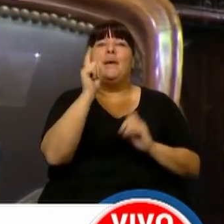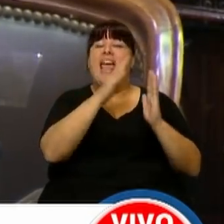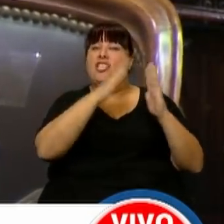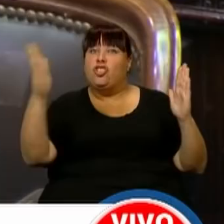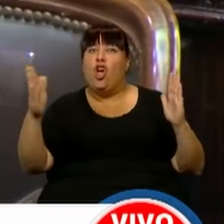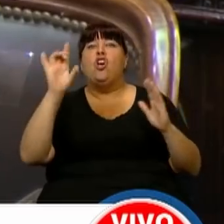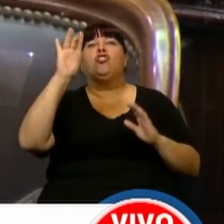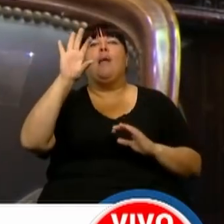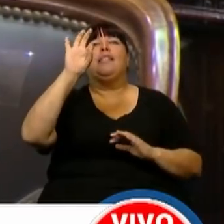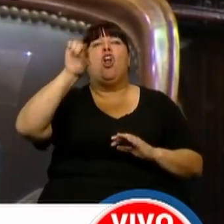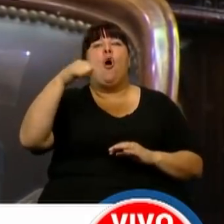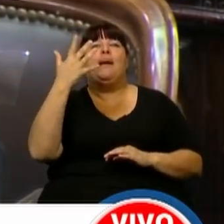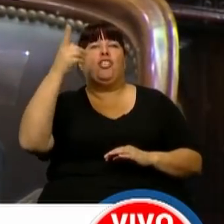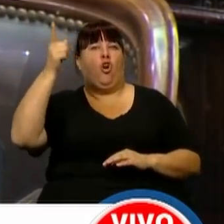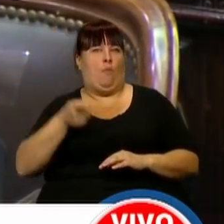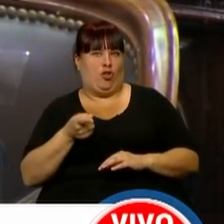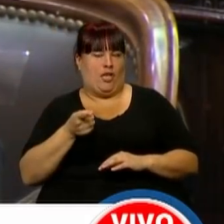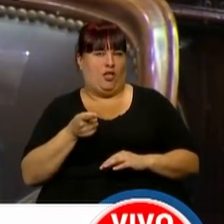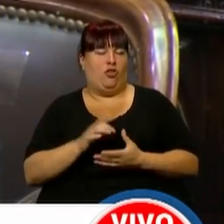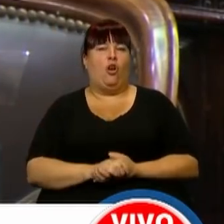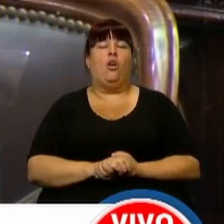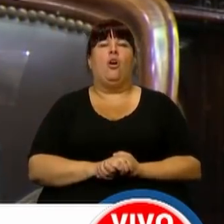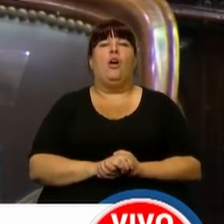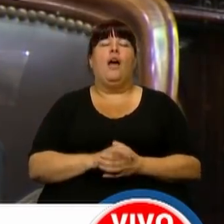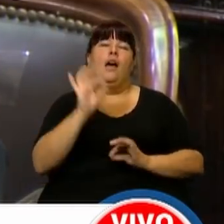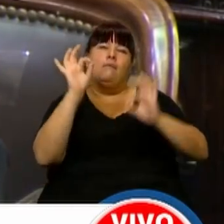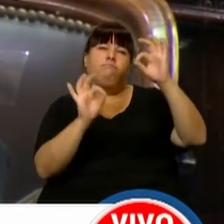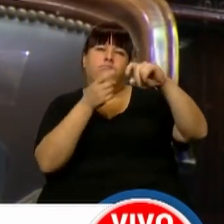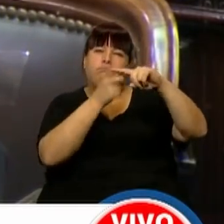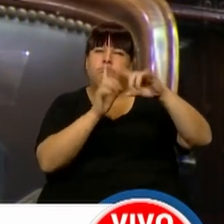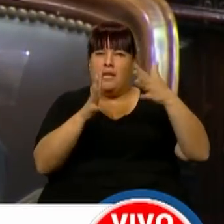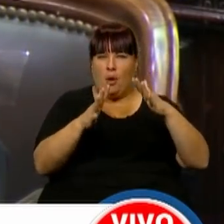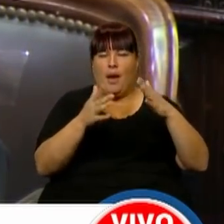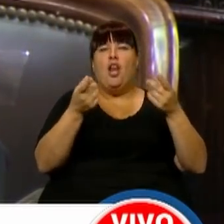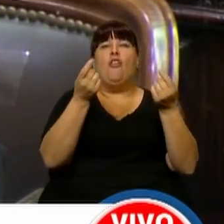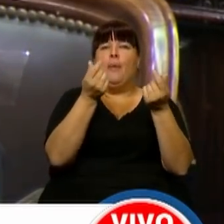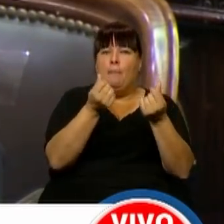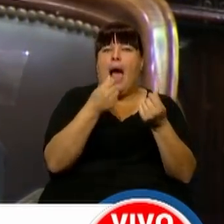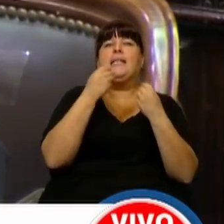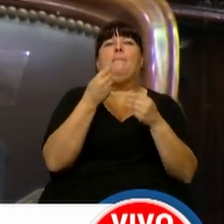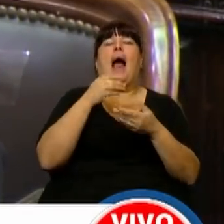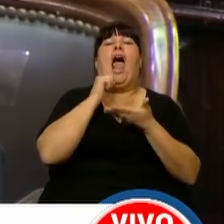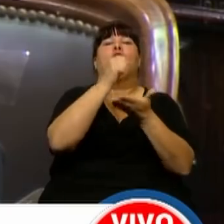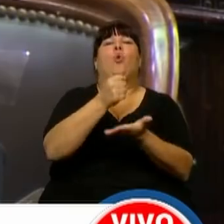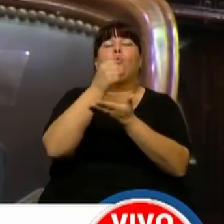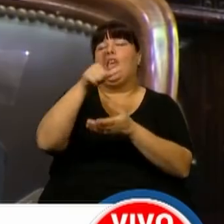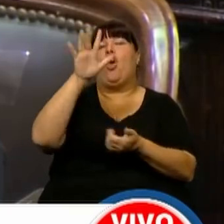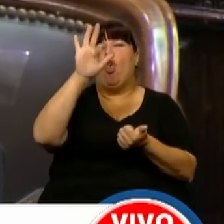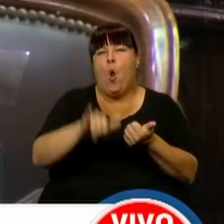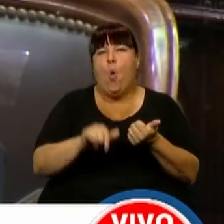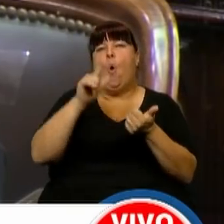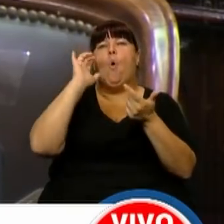estacionales aumentaron solo 0,5%. Y que de la estimación de recursos para subsidios